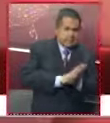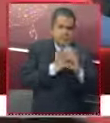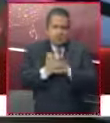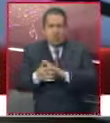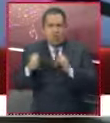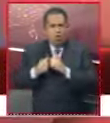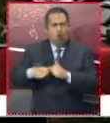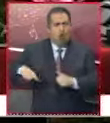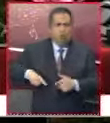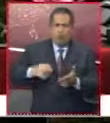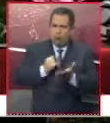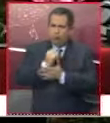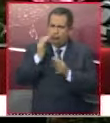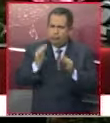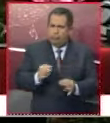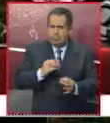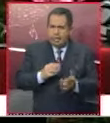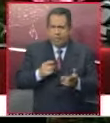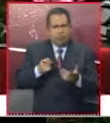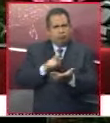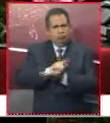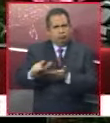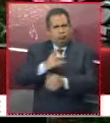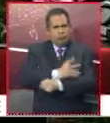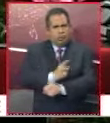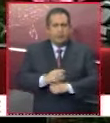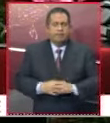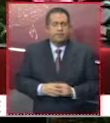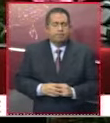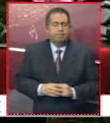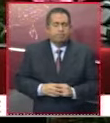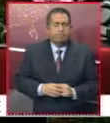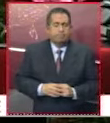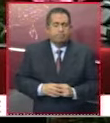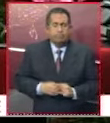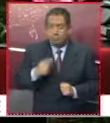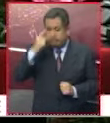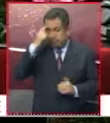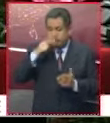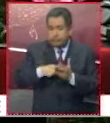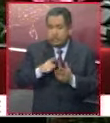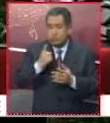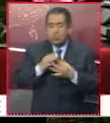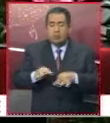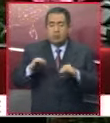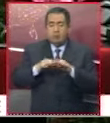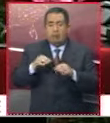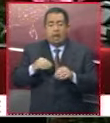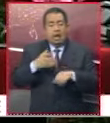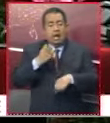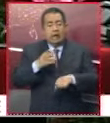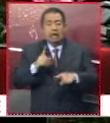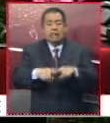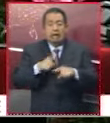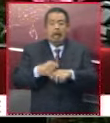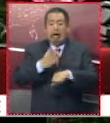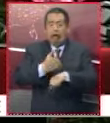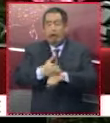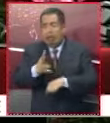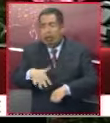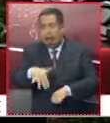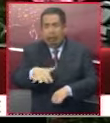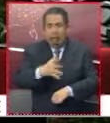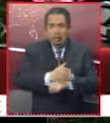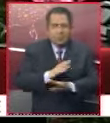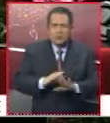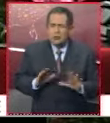derecho. Y creo que la clave del éxito estará menos en la posibilidad de perseguir corruptos que en el diseño de un